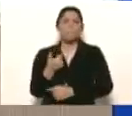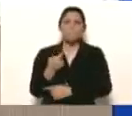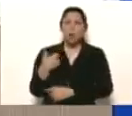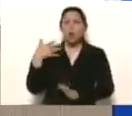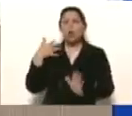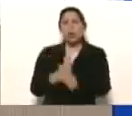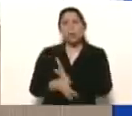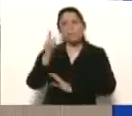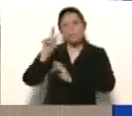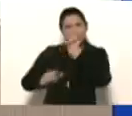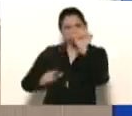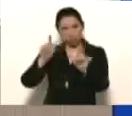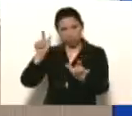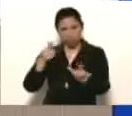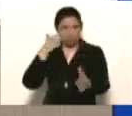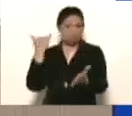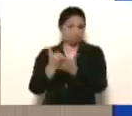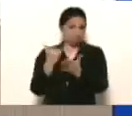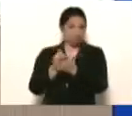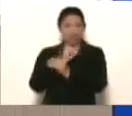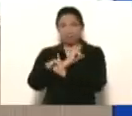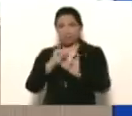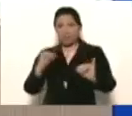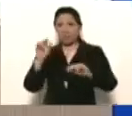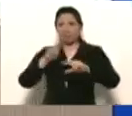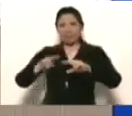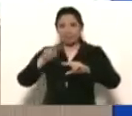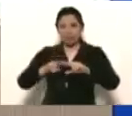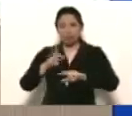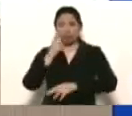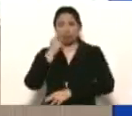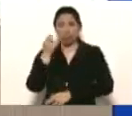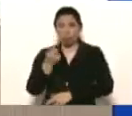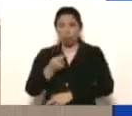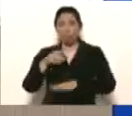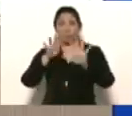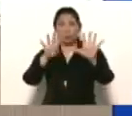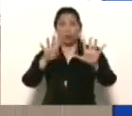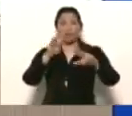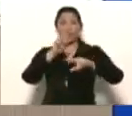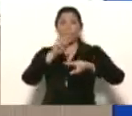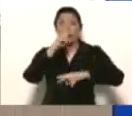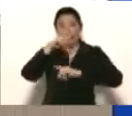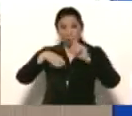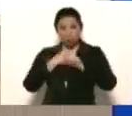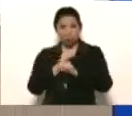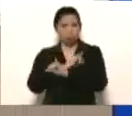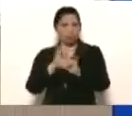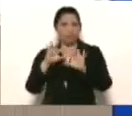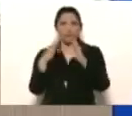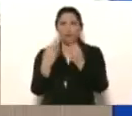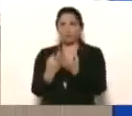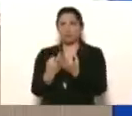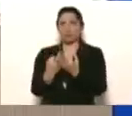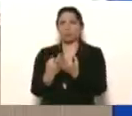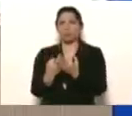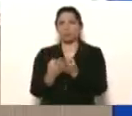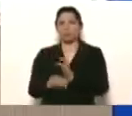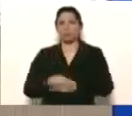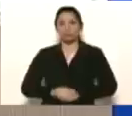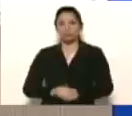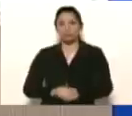casos había dicho que había un menor de edad masculino de nueve años de edad que es familiar de